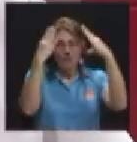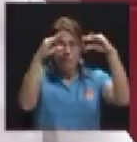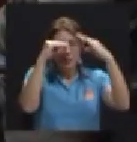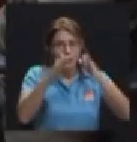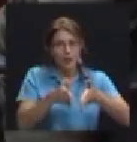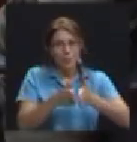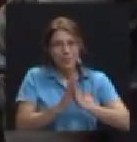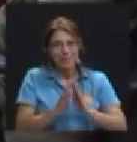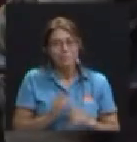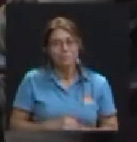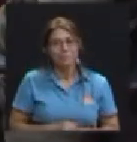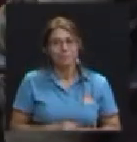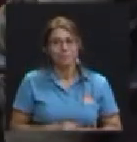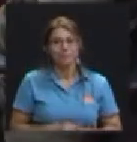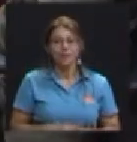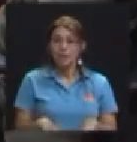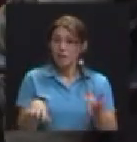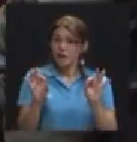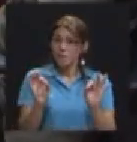bueno.